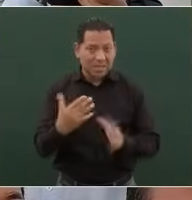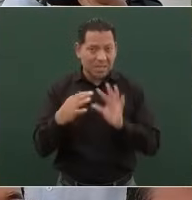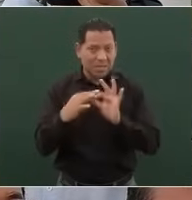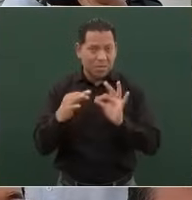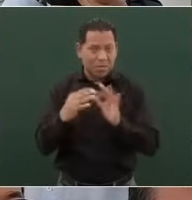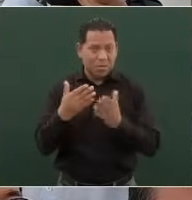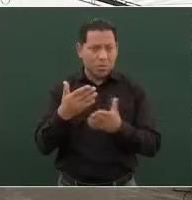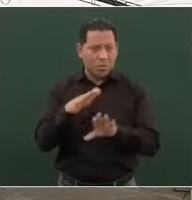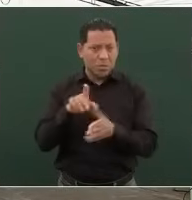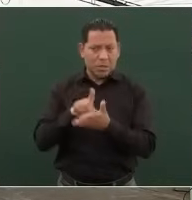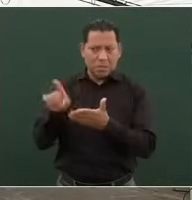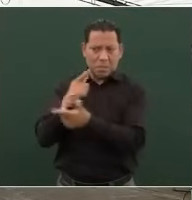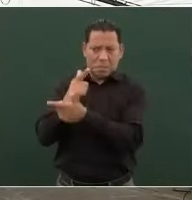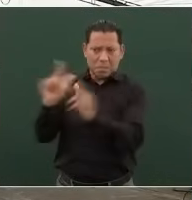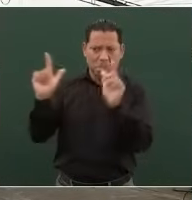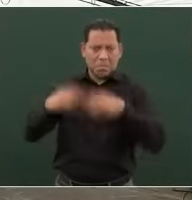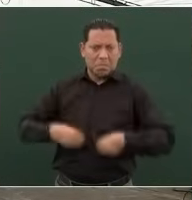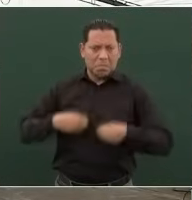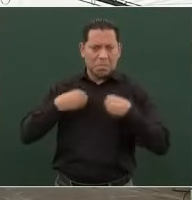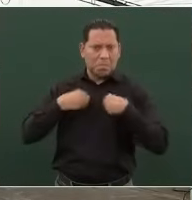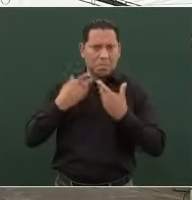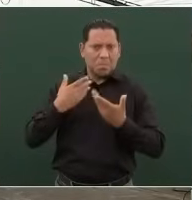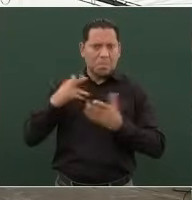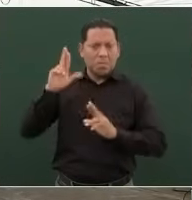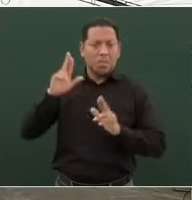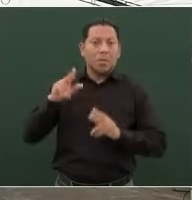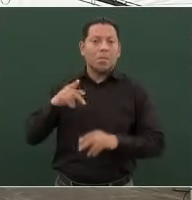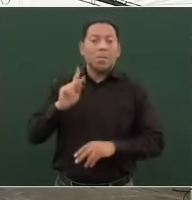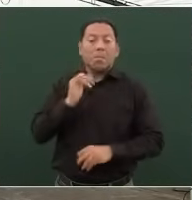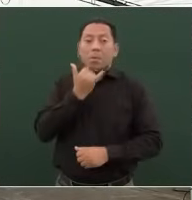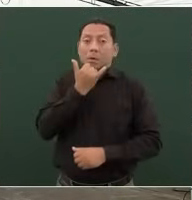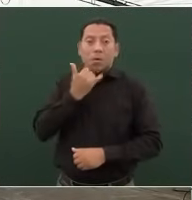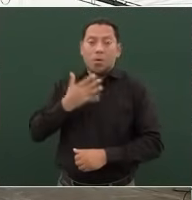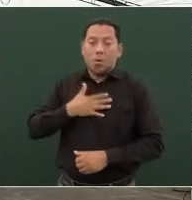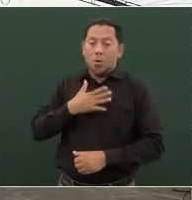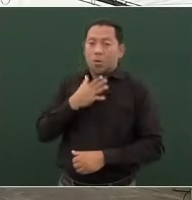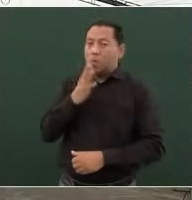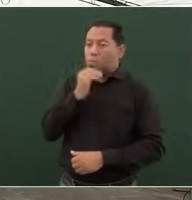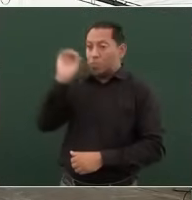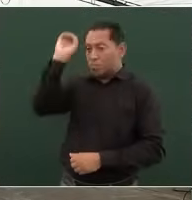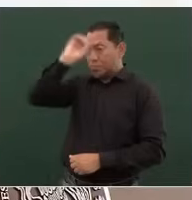vivir en democracia. Pues es que no puedo yo opinar sobre eso.